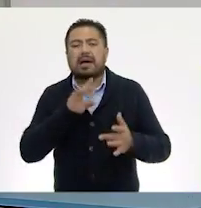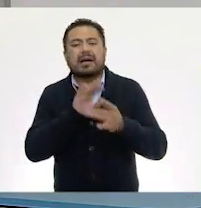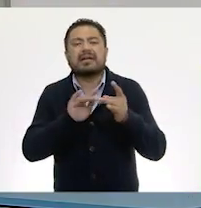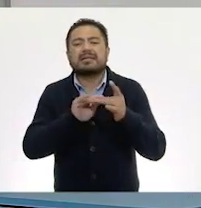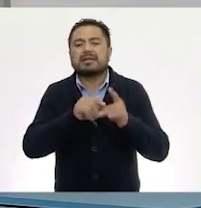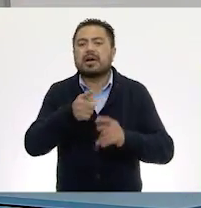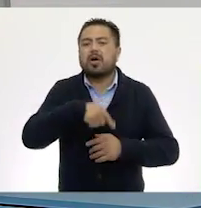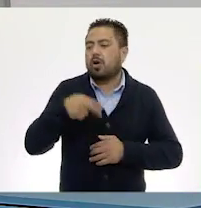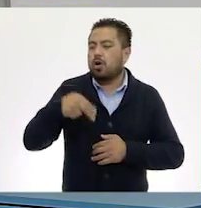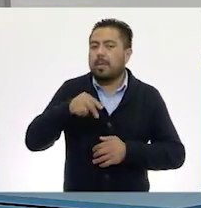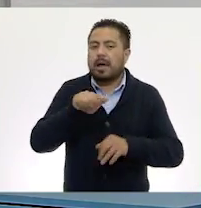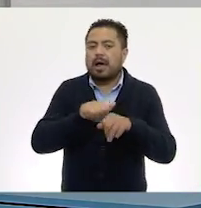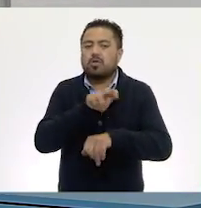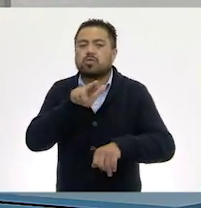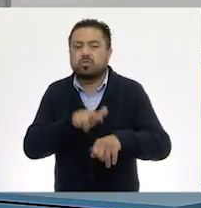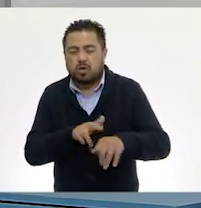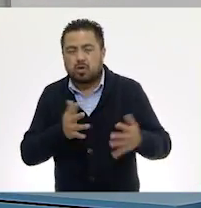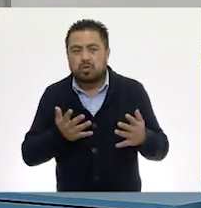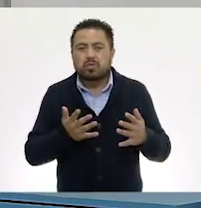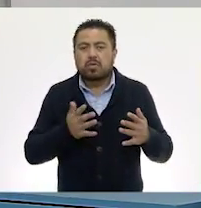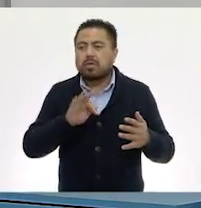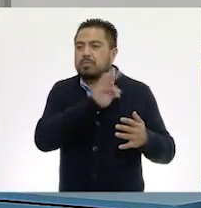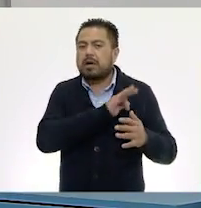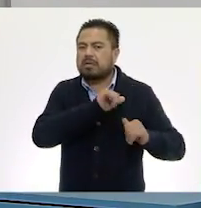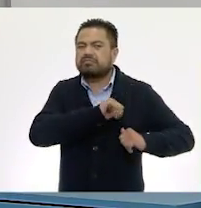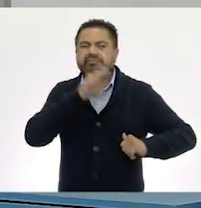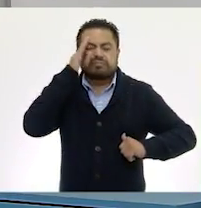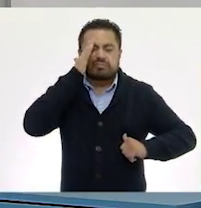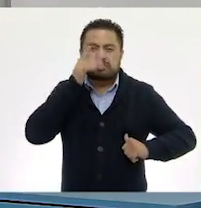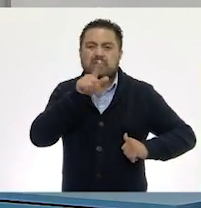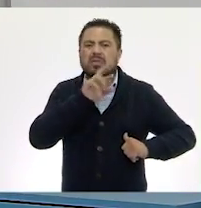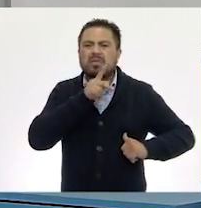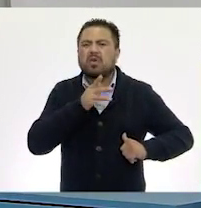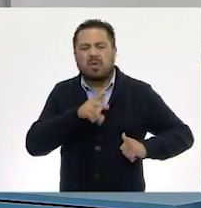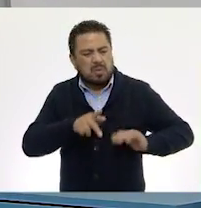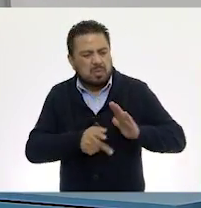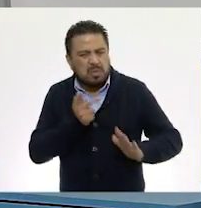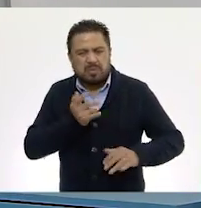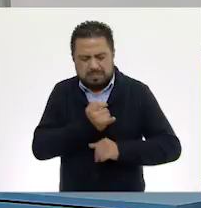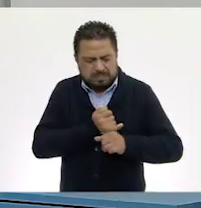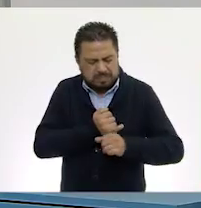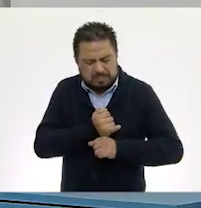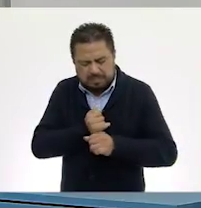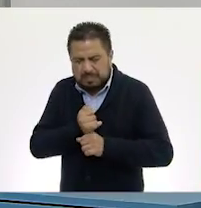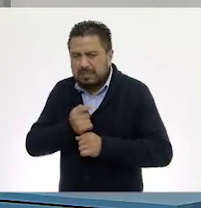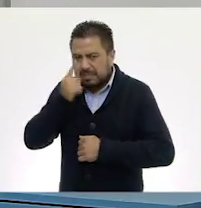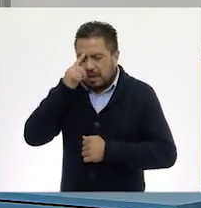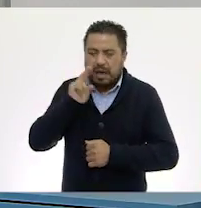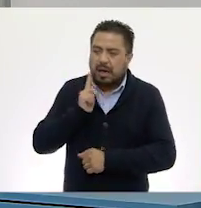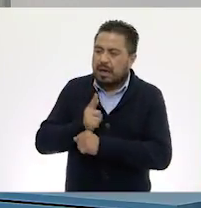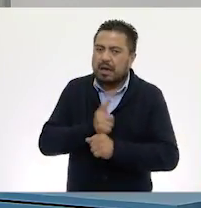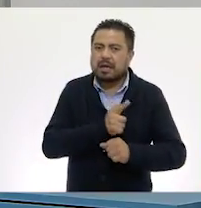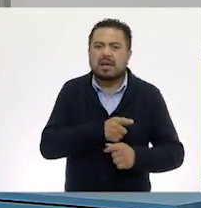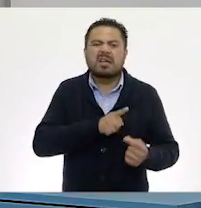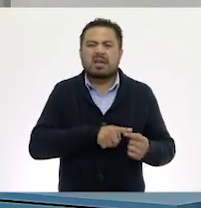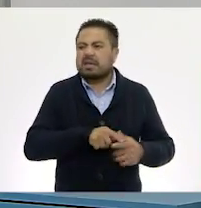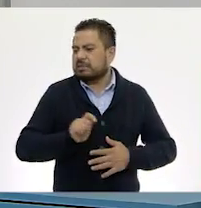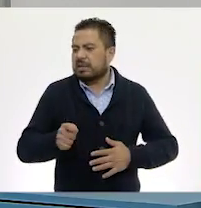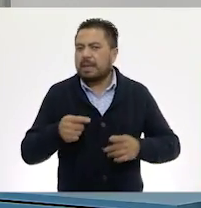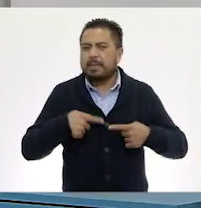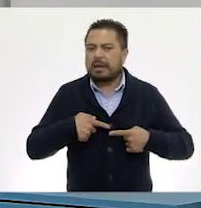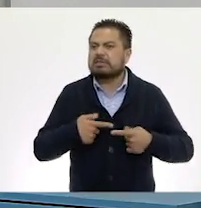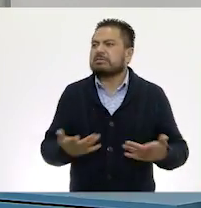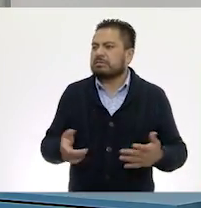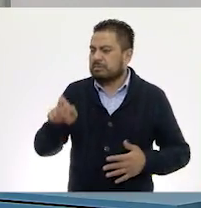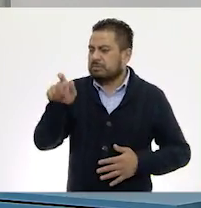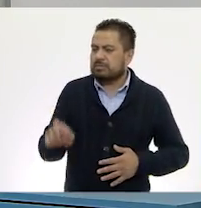identificar el nombre del autor o de la autora, podemos hacer una nueva búsqueda para ver, primero, quién es esa